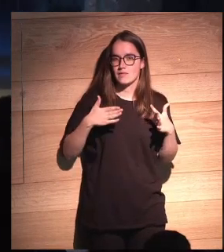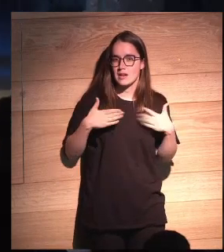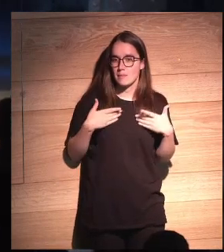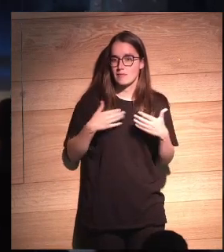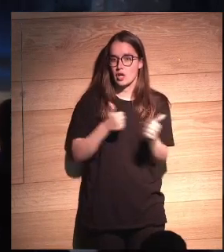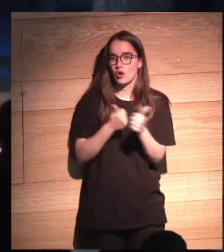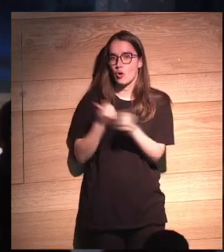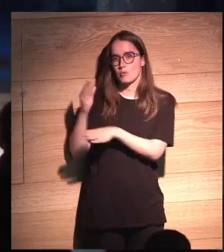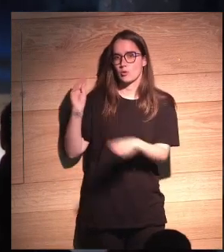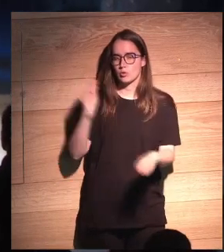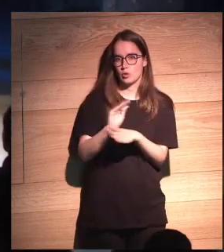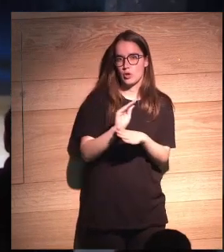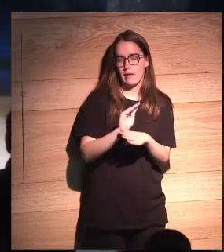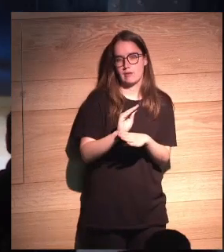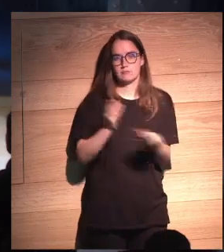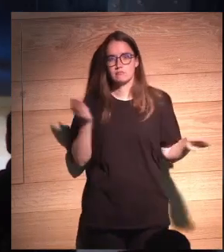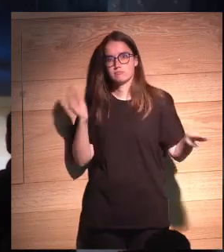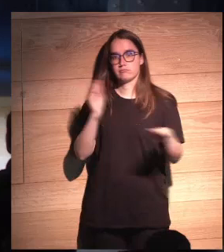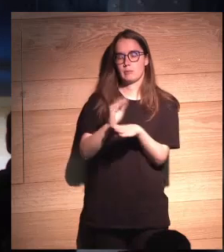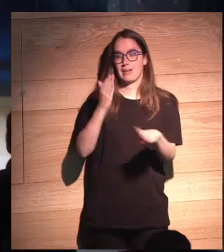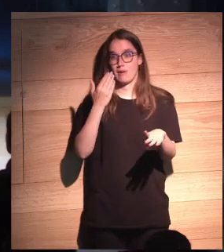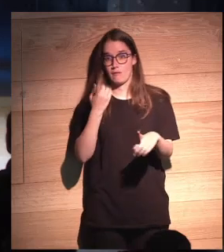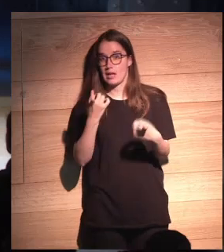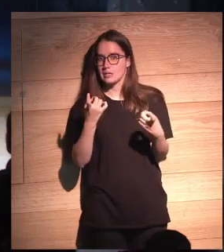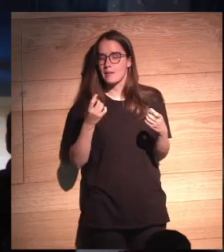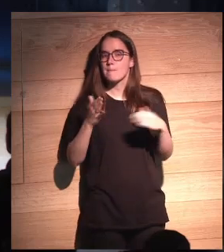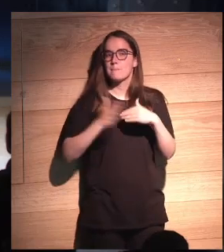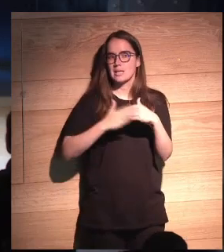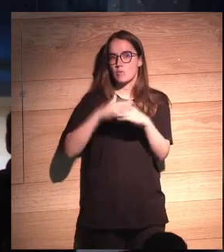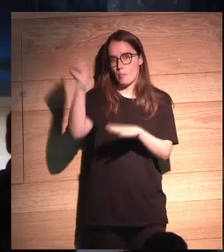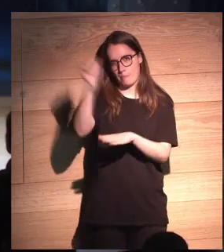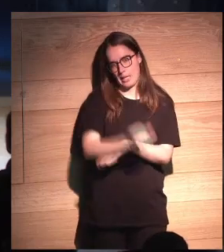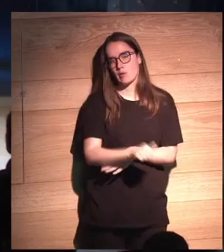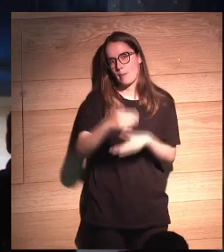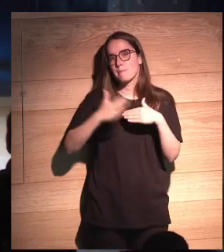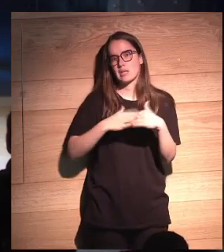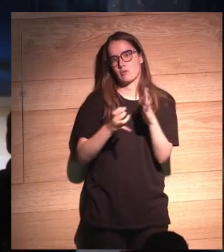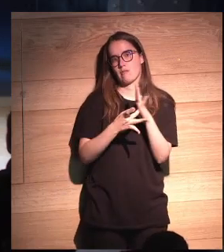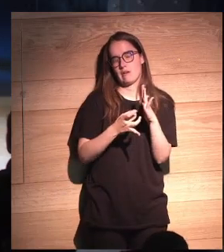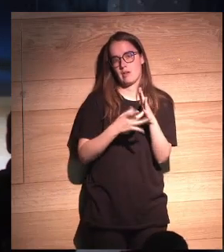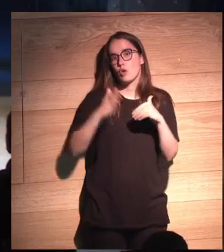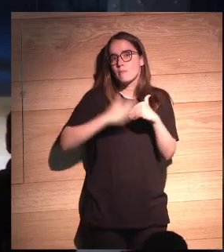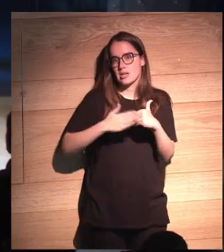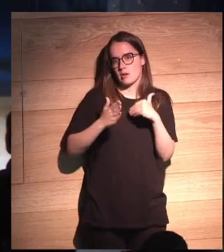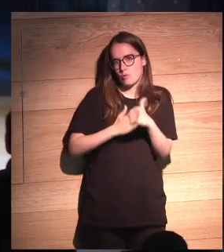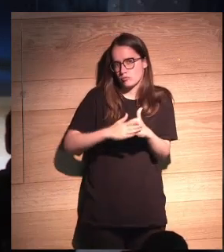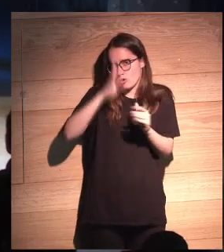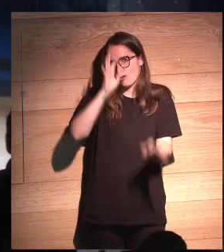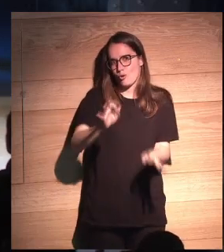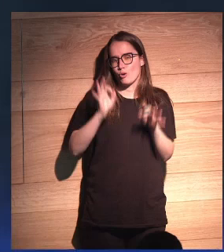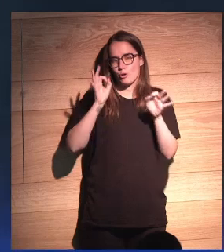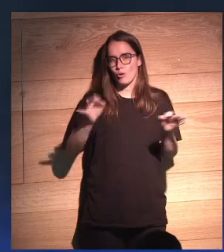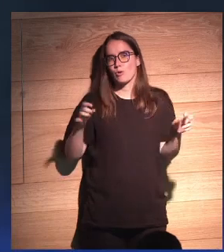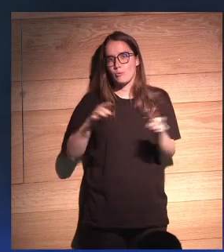unos coproductores que pusieran parte de la financiación que quedaba y por lo menos hacer la peli con unos mínimos, que eran los mínimos yo creo que razonables